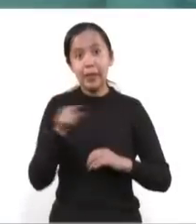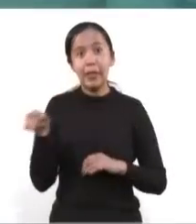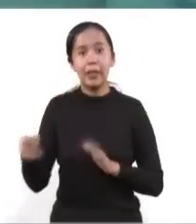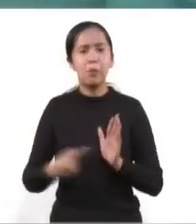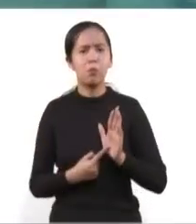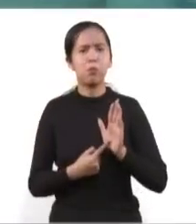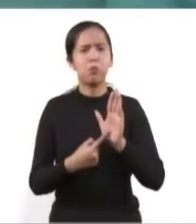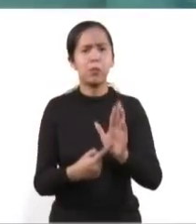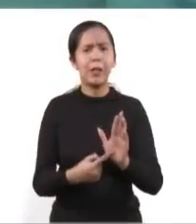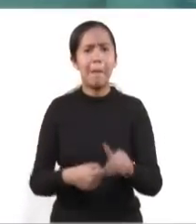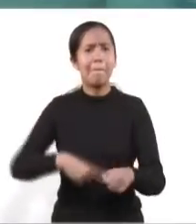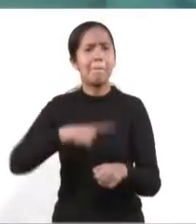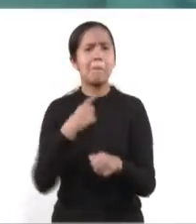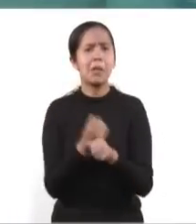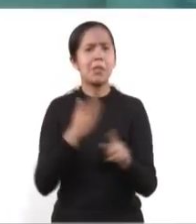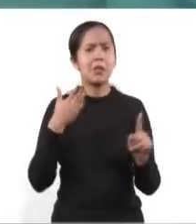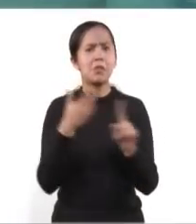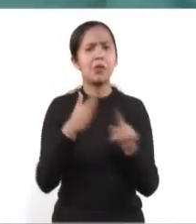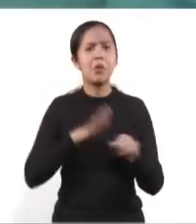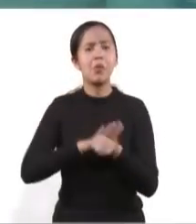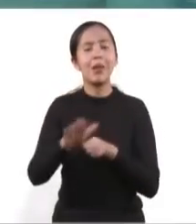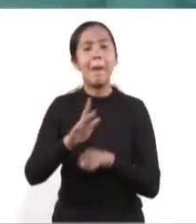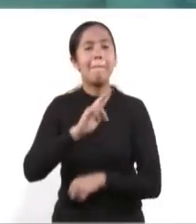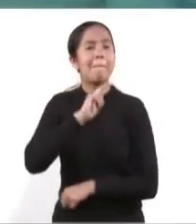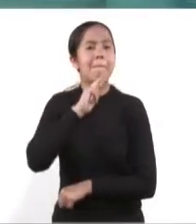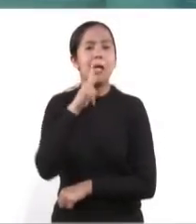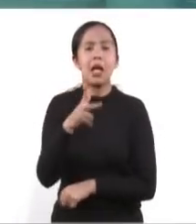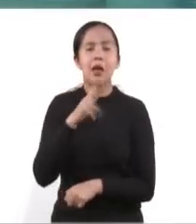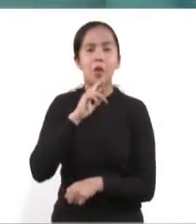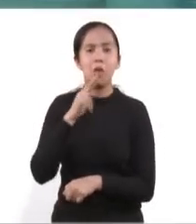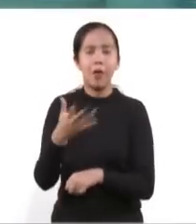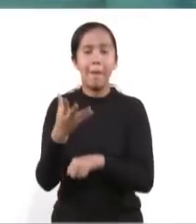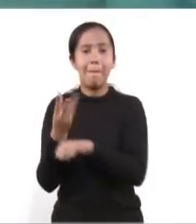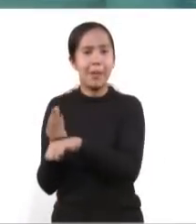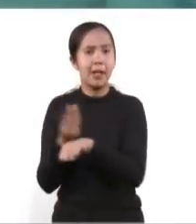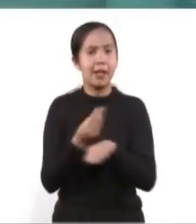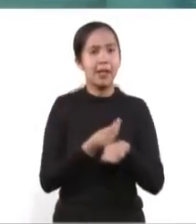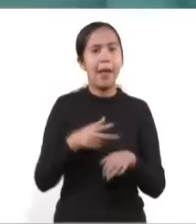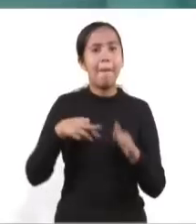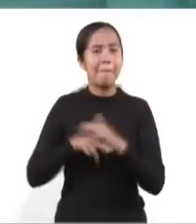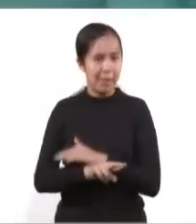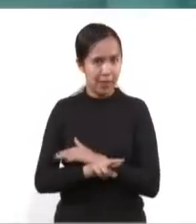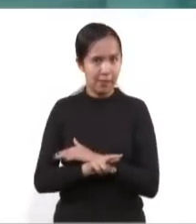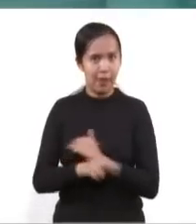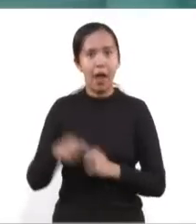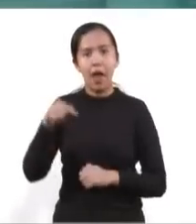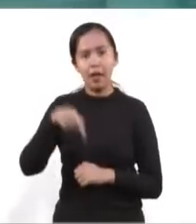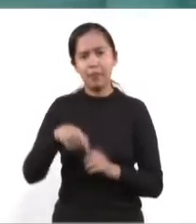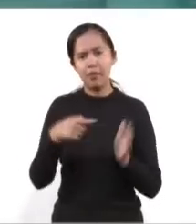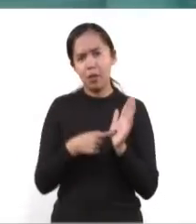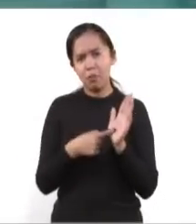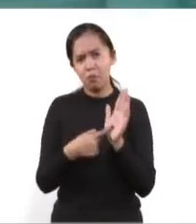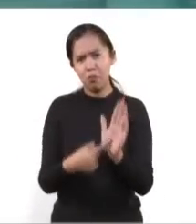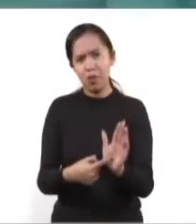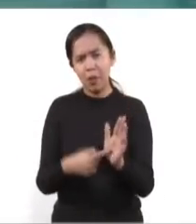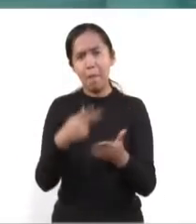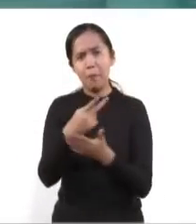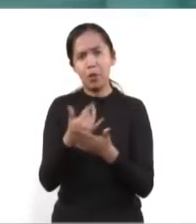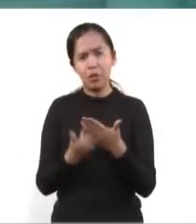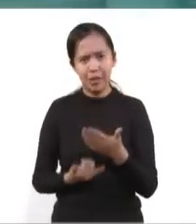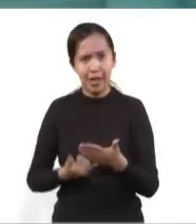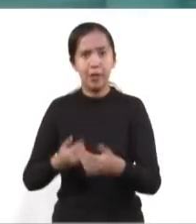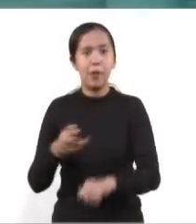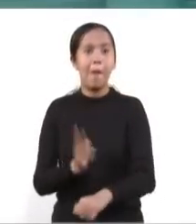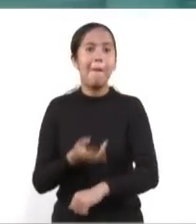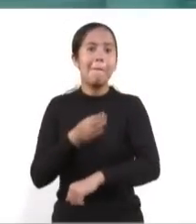como prioritario el mejoramiento y modernización del metro. En este marco se inscribe el proyecto Metro